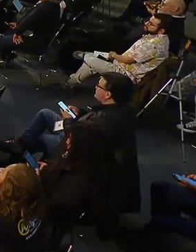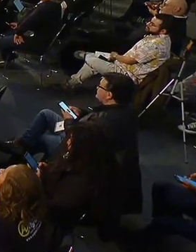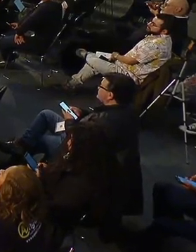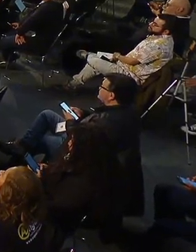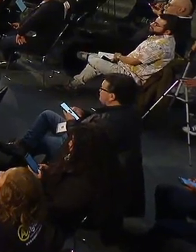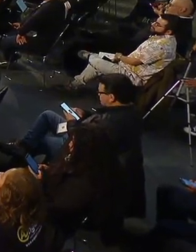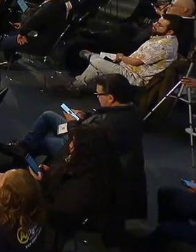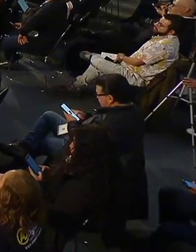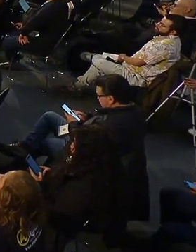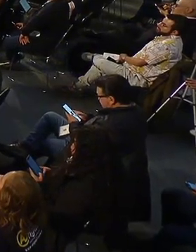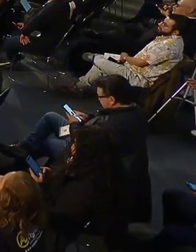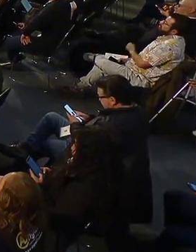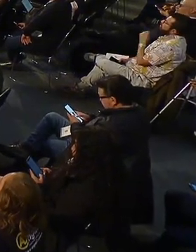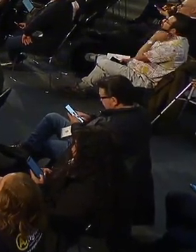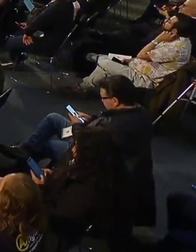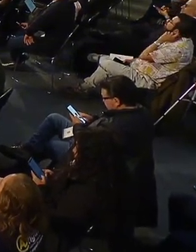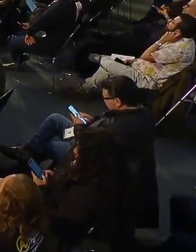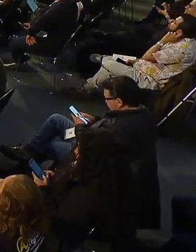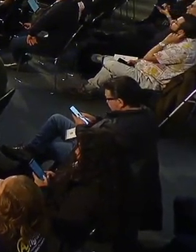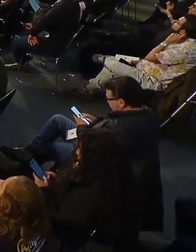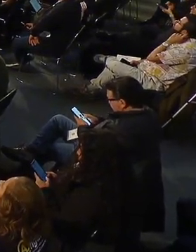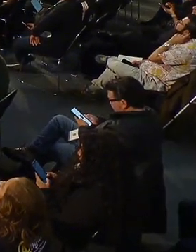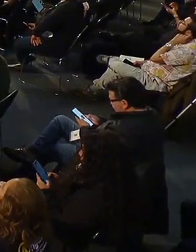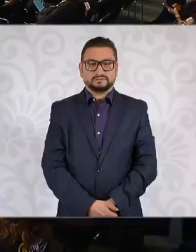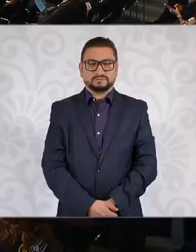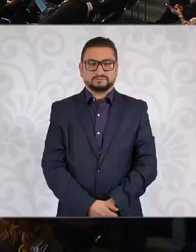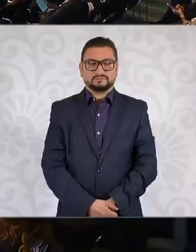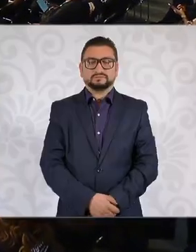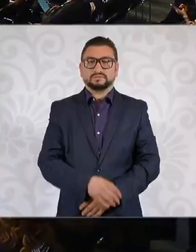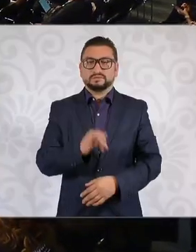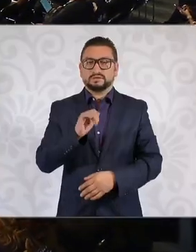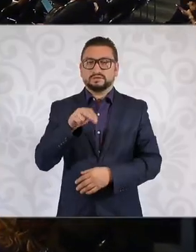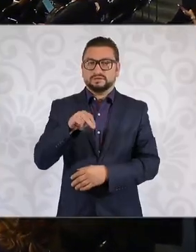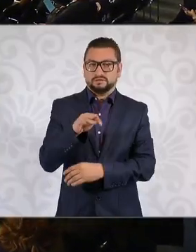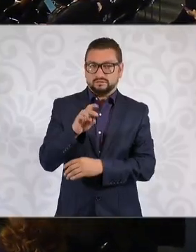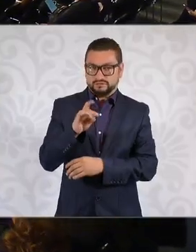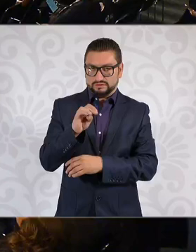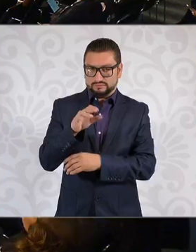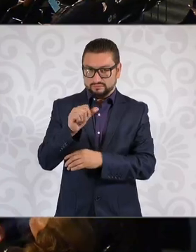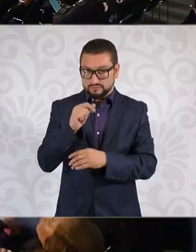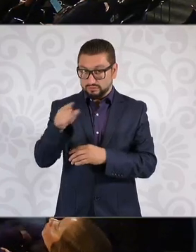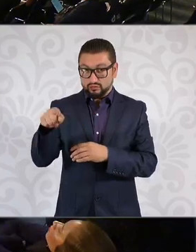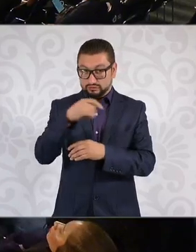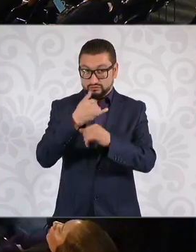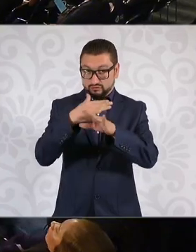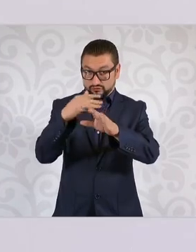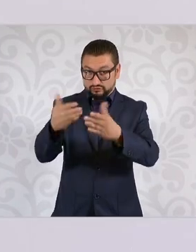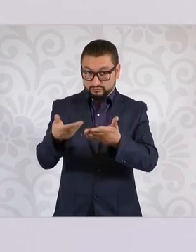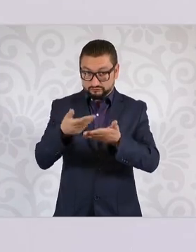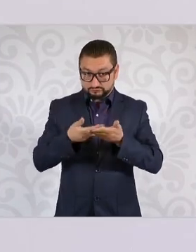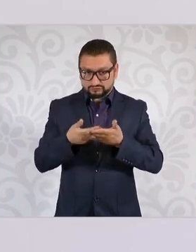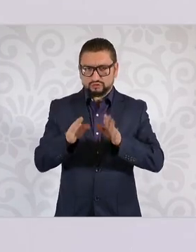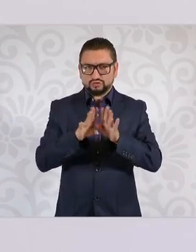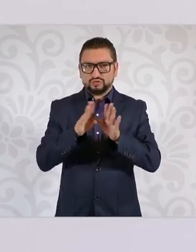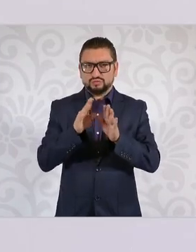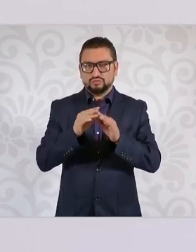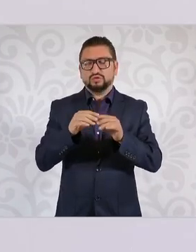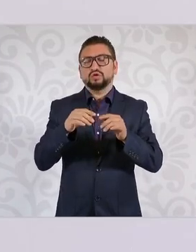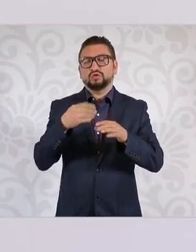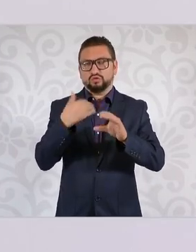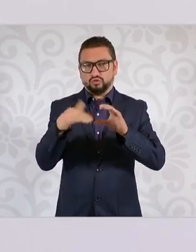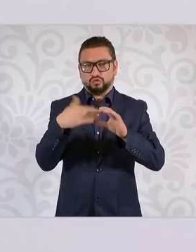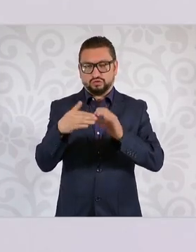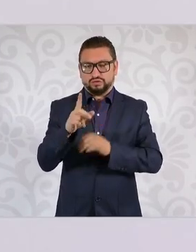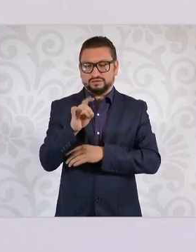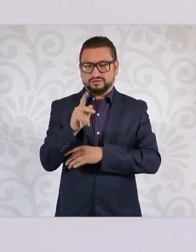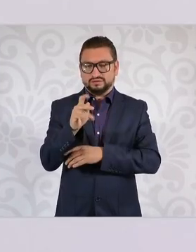Nada más, antes de despedirme, reiterar que en Infodemia recibimos las solicitudes de desmentidos a través del correo electrónico